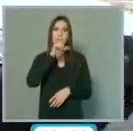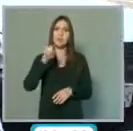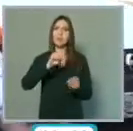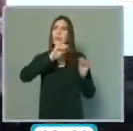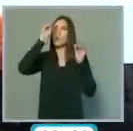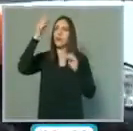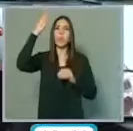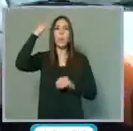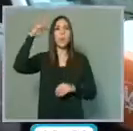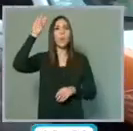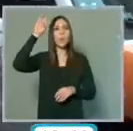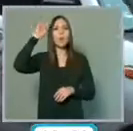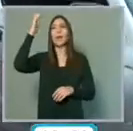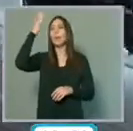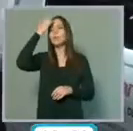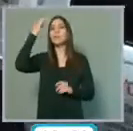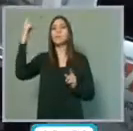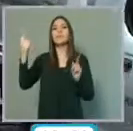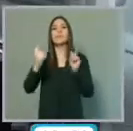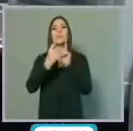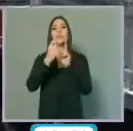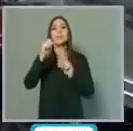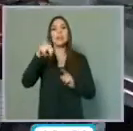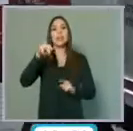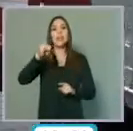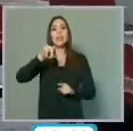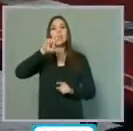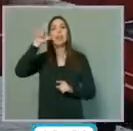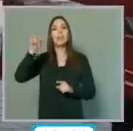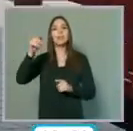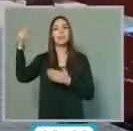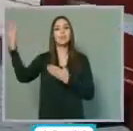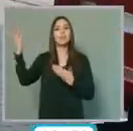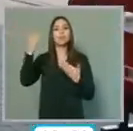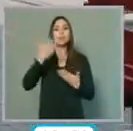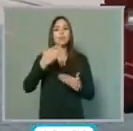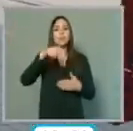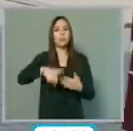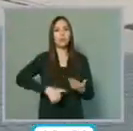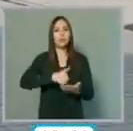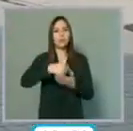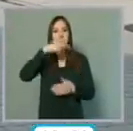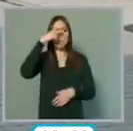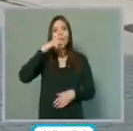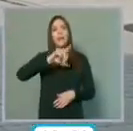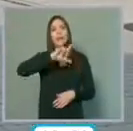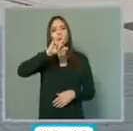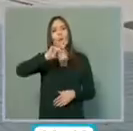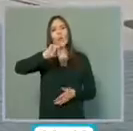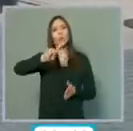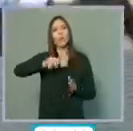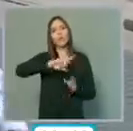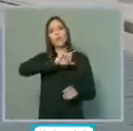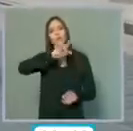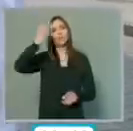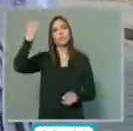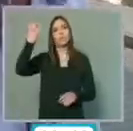aventurero en Cuba, donde conoció a Santana y vino a dar acá a la Ciudad de México. Luego se iría a Nueva York.